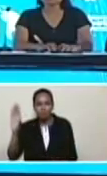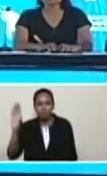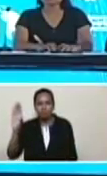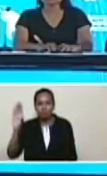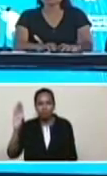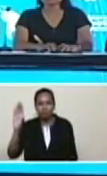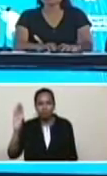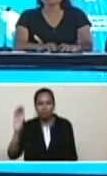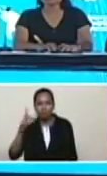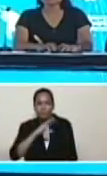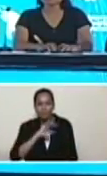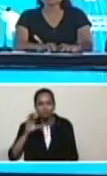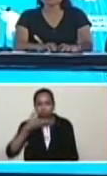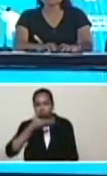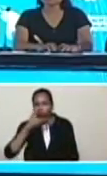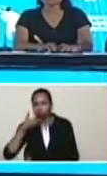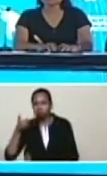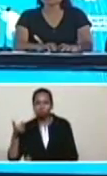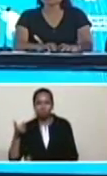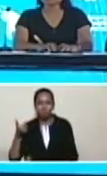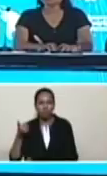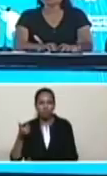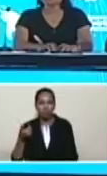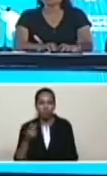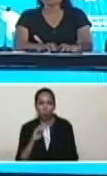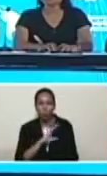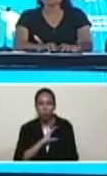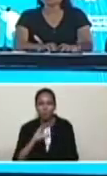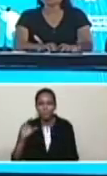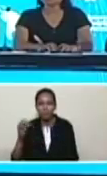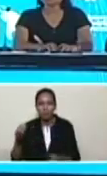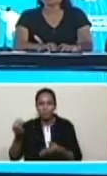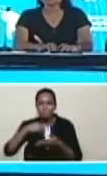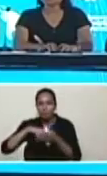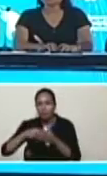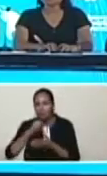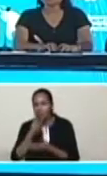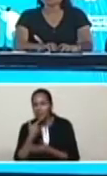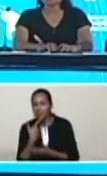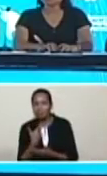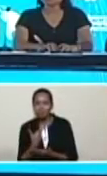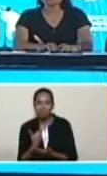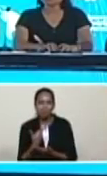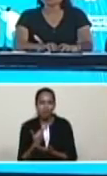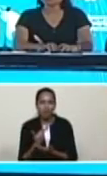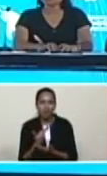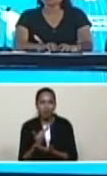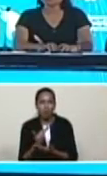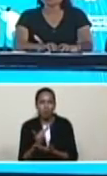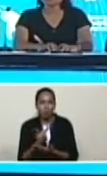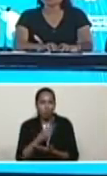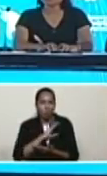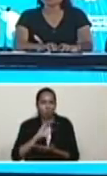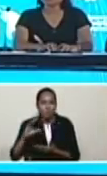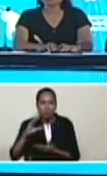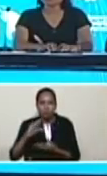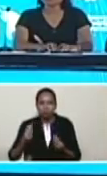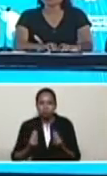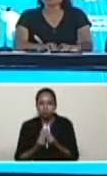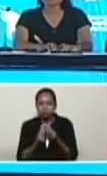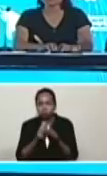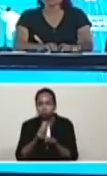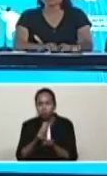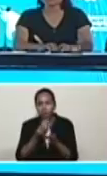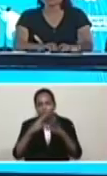a una patria mejor, a una patria más bonita, a una patria de todos y de todas, a